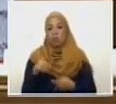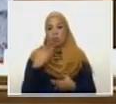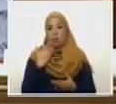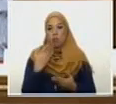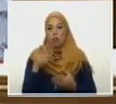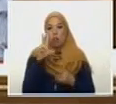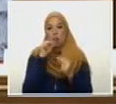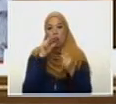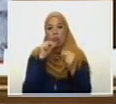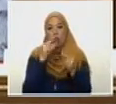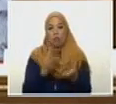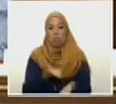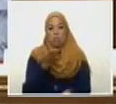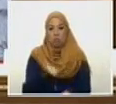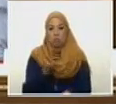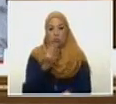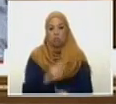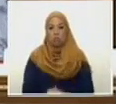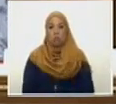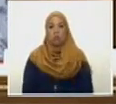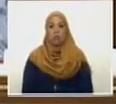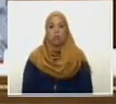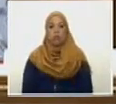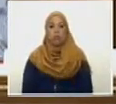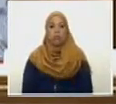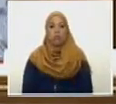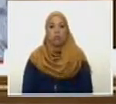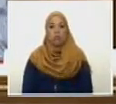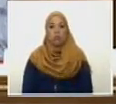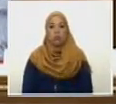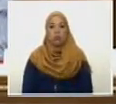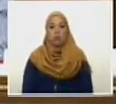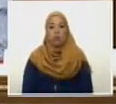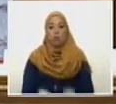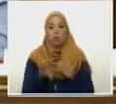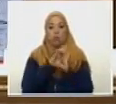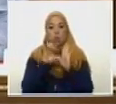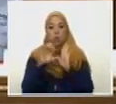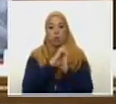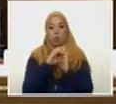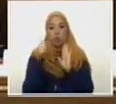palabra, cumpliendo con lo establecido en nuestra Constitución.